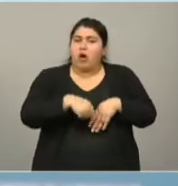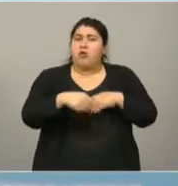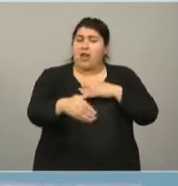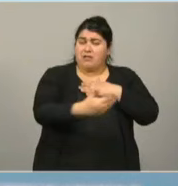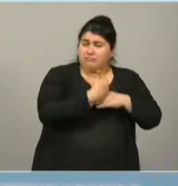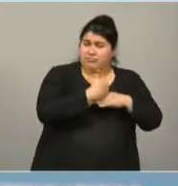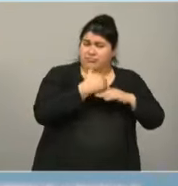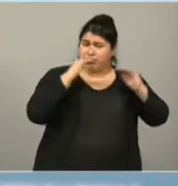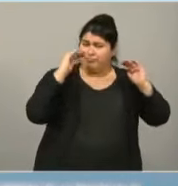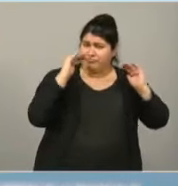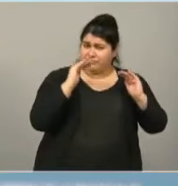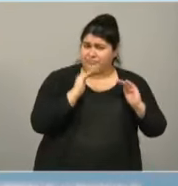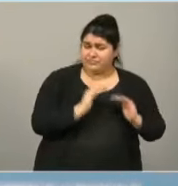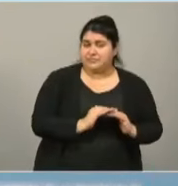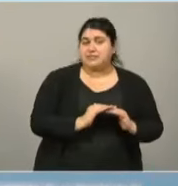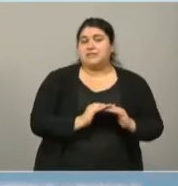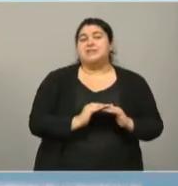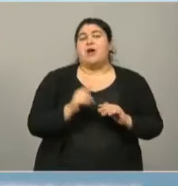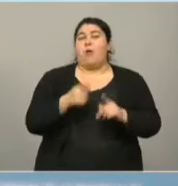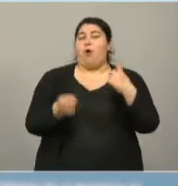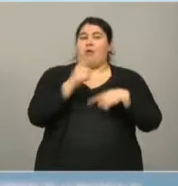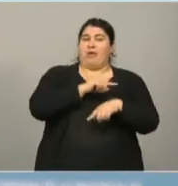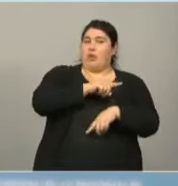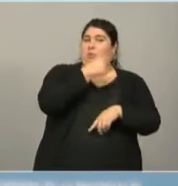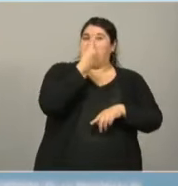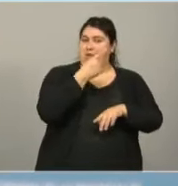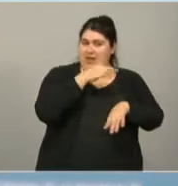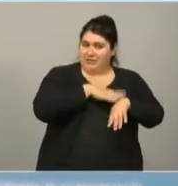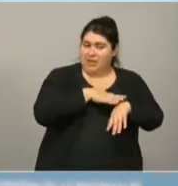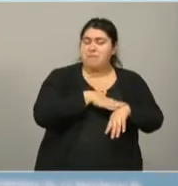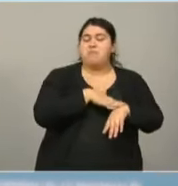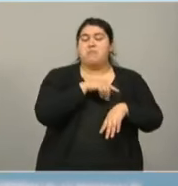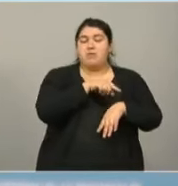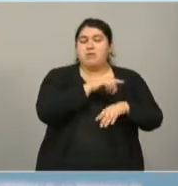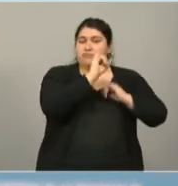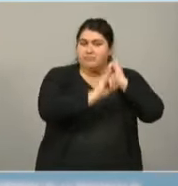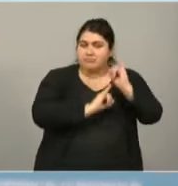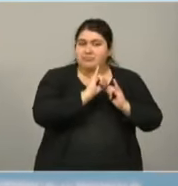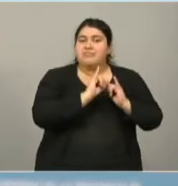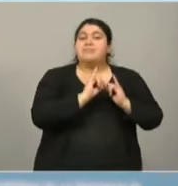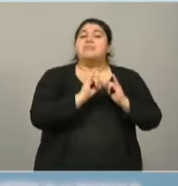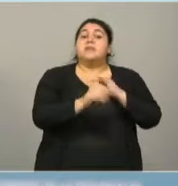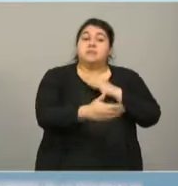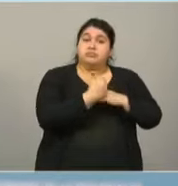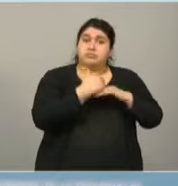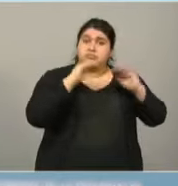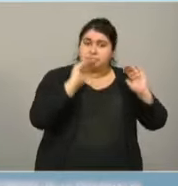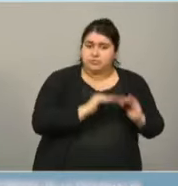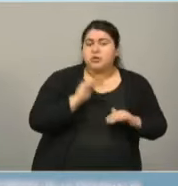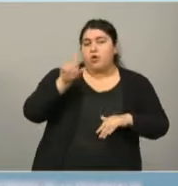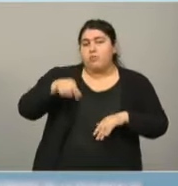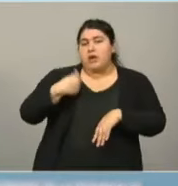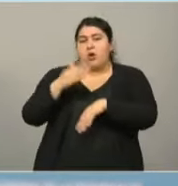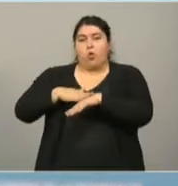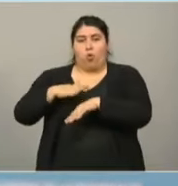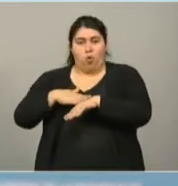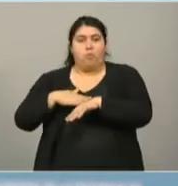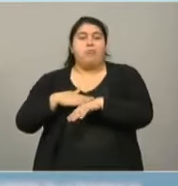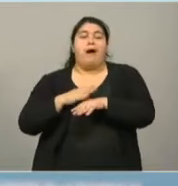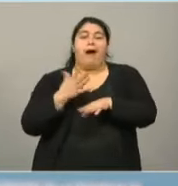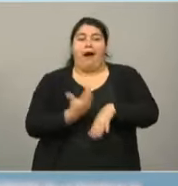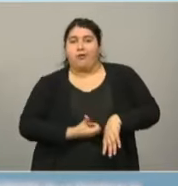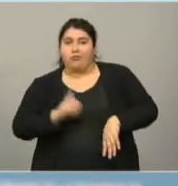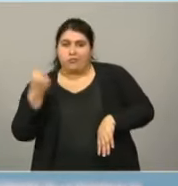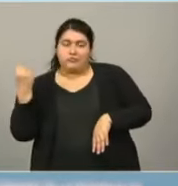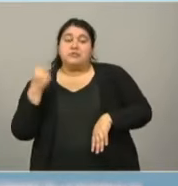recaudación yendo al primer punto la recaudación está cayendo producto de la recesión en lo que